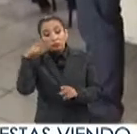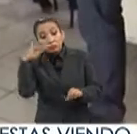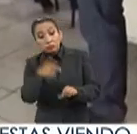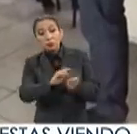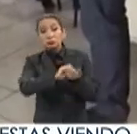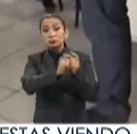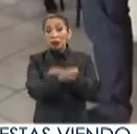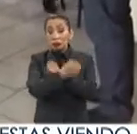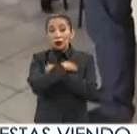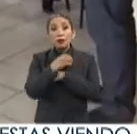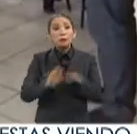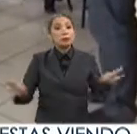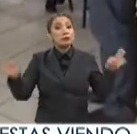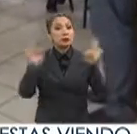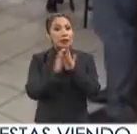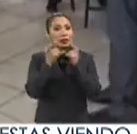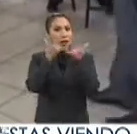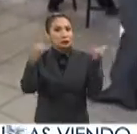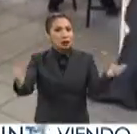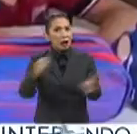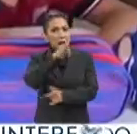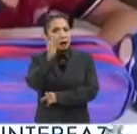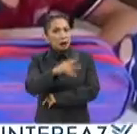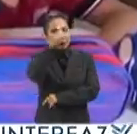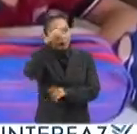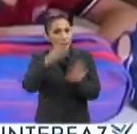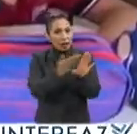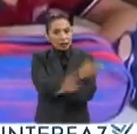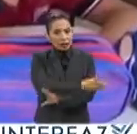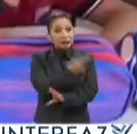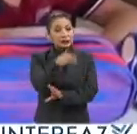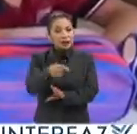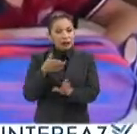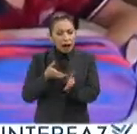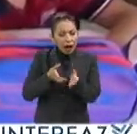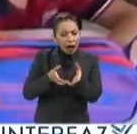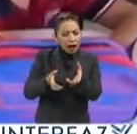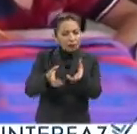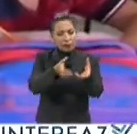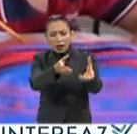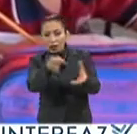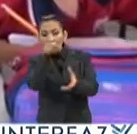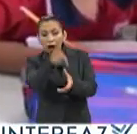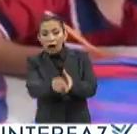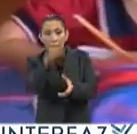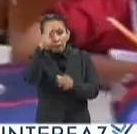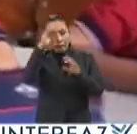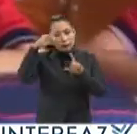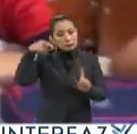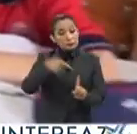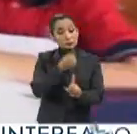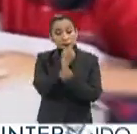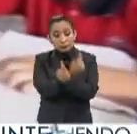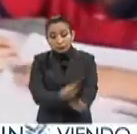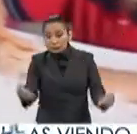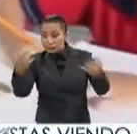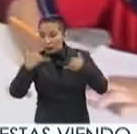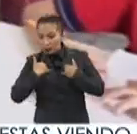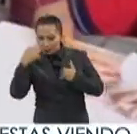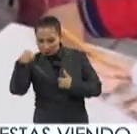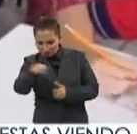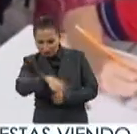transformación educativa más importante en la historia de este país, por el rumbo que se le dará al estar pensada en que los niños y